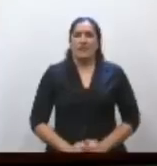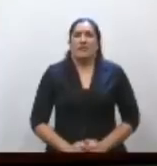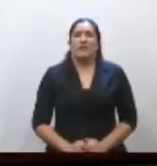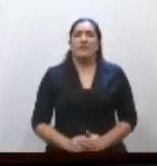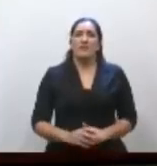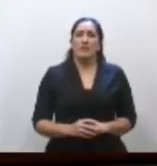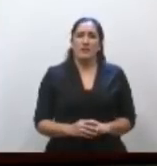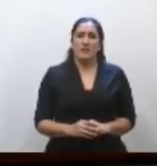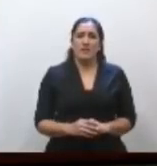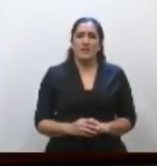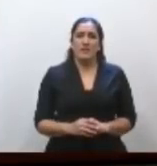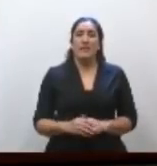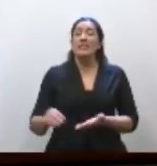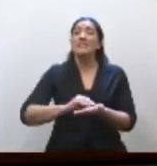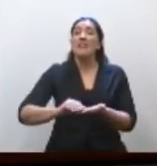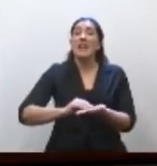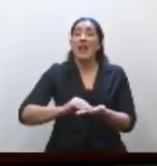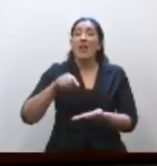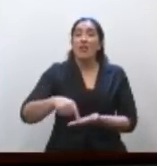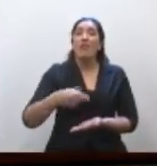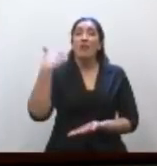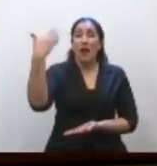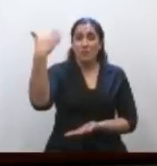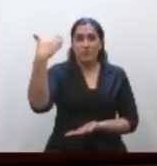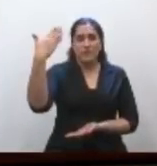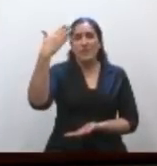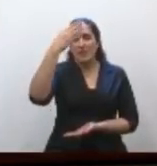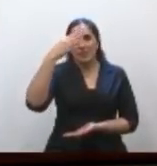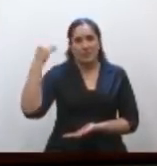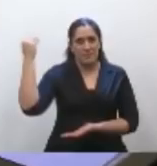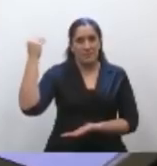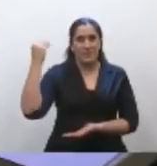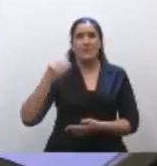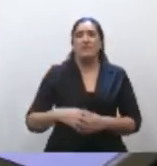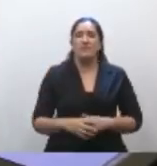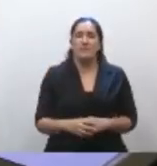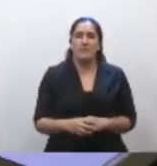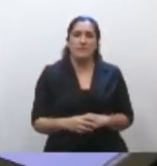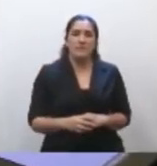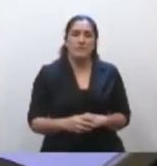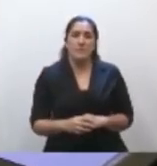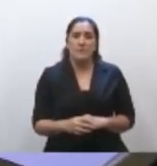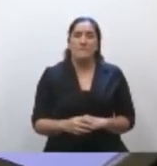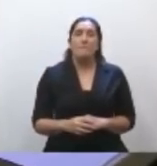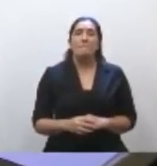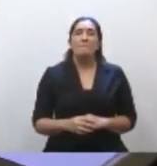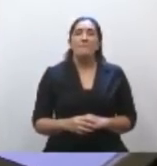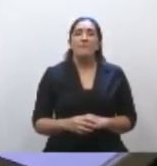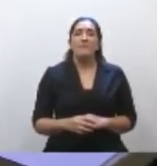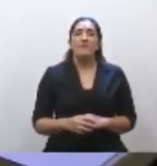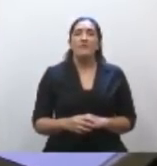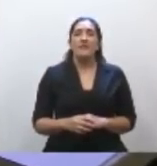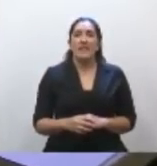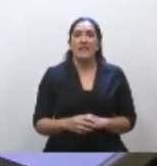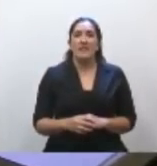la senadora tiene la palabra la senadora cristina fernández sí señora presidenta